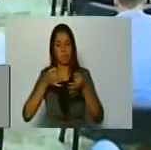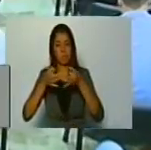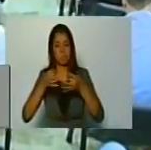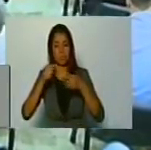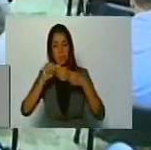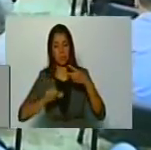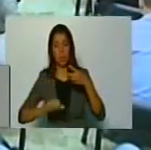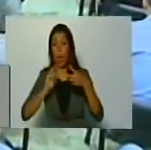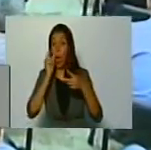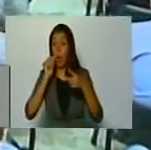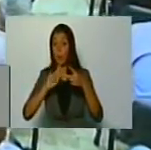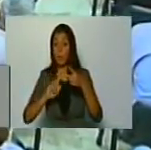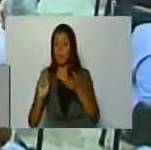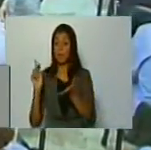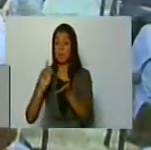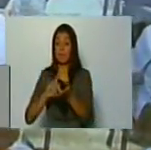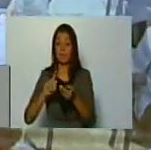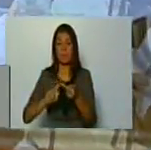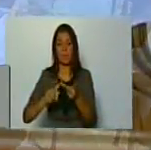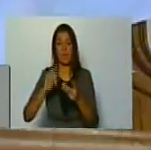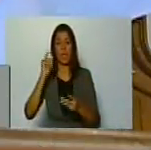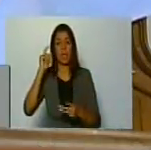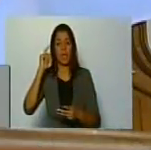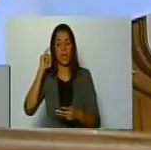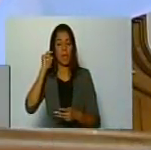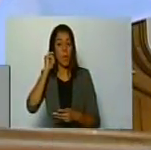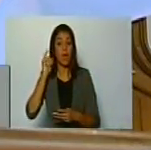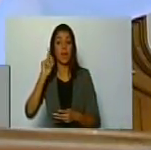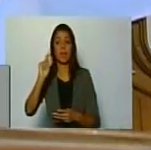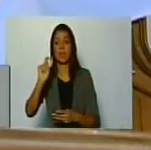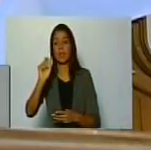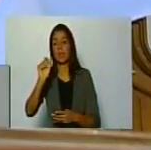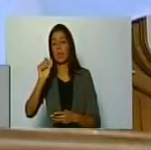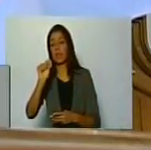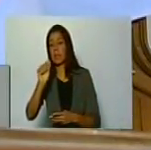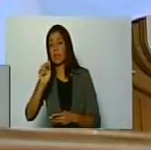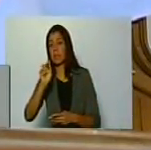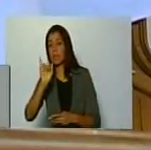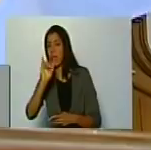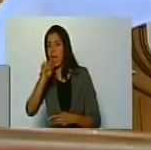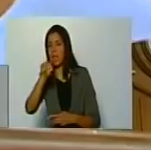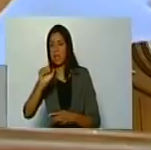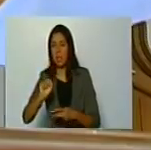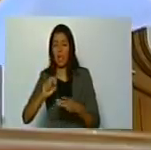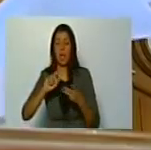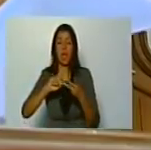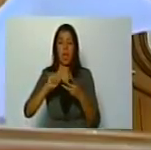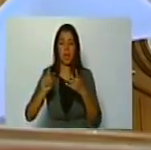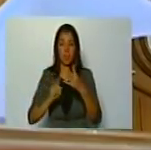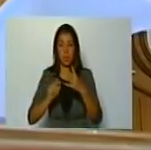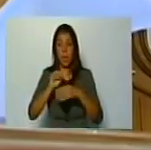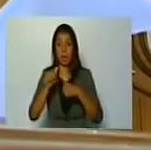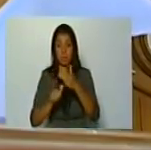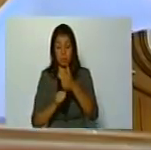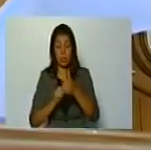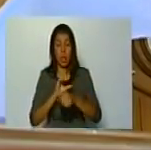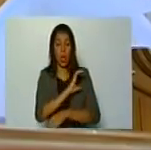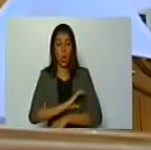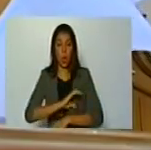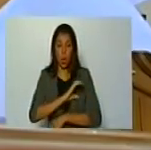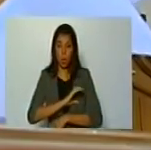Eal Herrera, Taina González, en su condición de presidente y vicepresidenta de la Comisión de